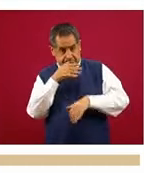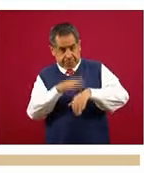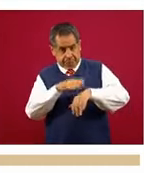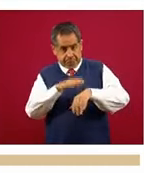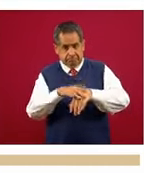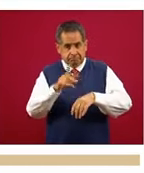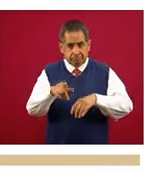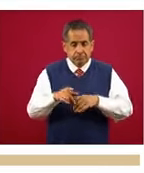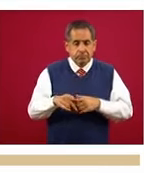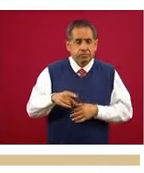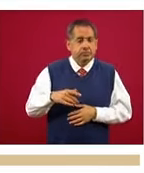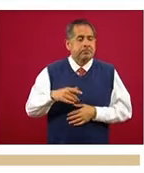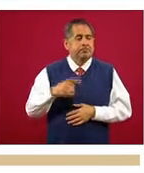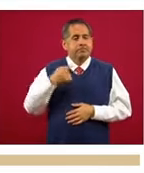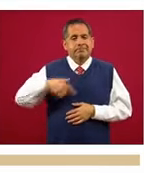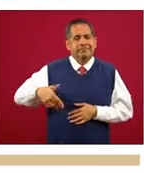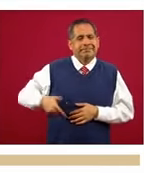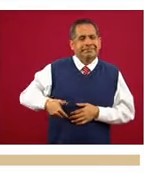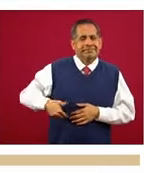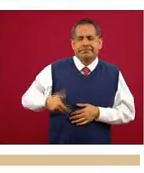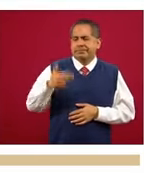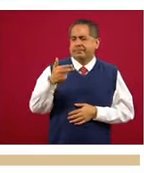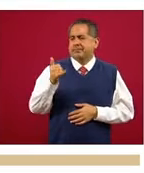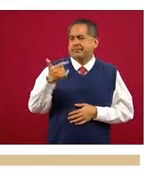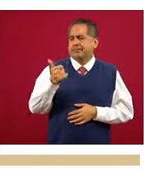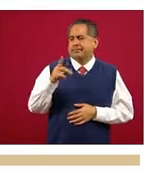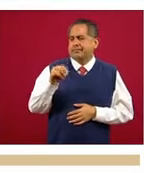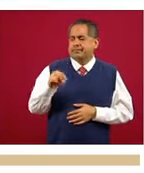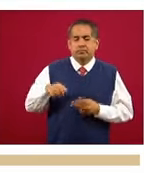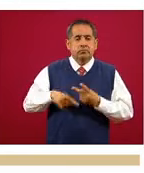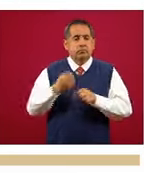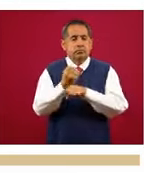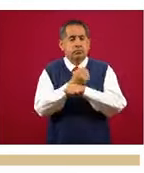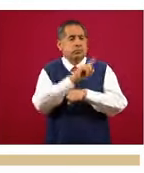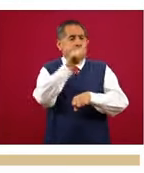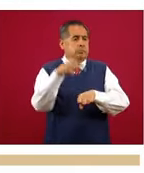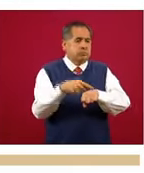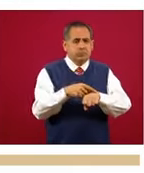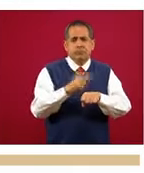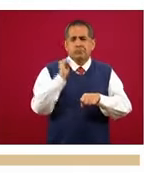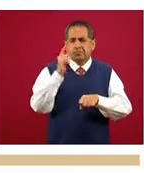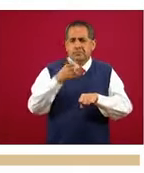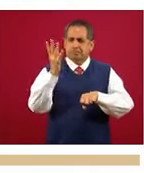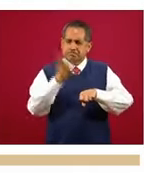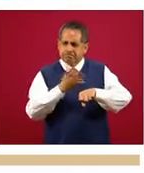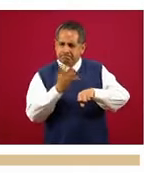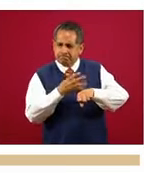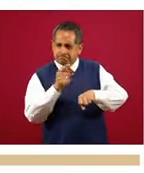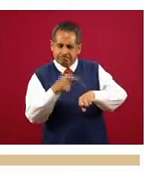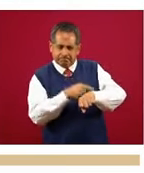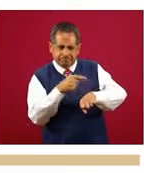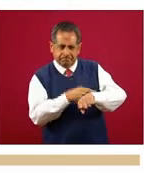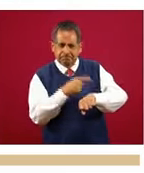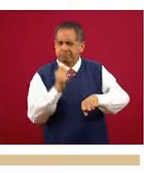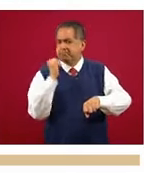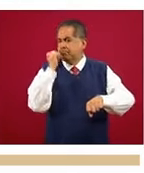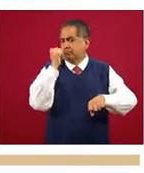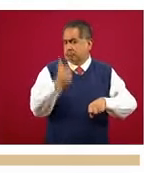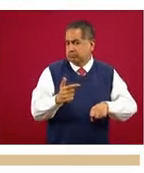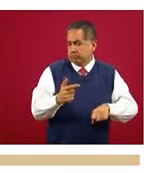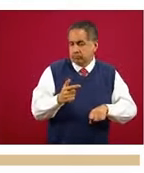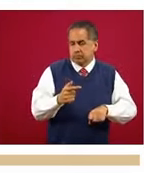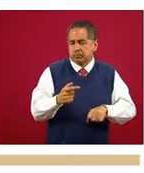de las pruebas de su hígado, que hayan recibido transfusiones, trasplantes, hemodiálisis, sobre todo los elementos